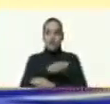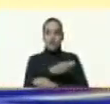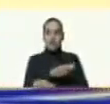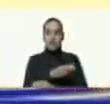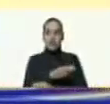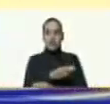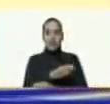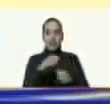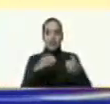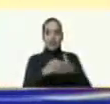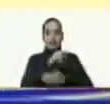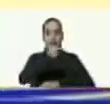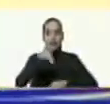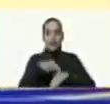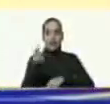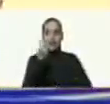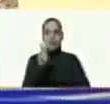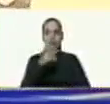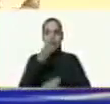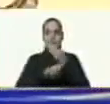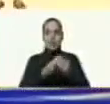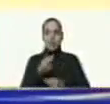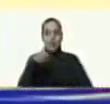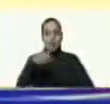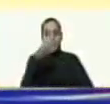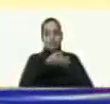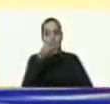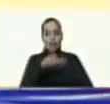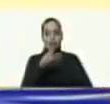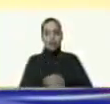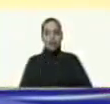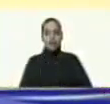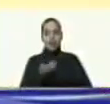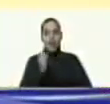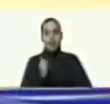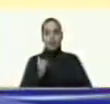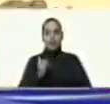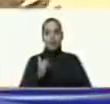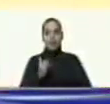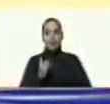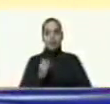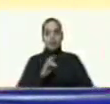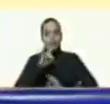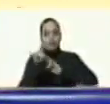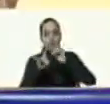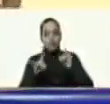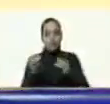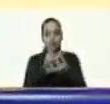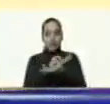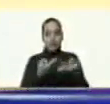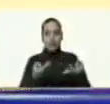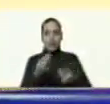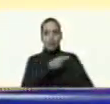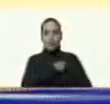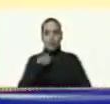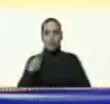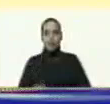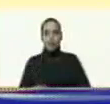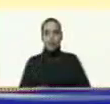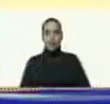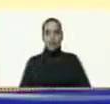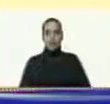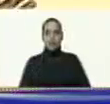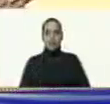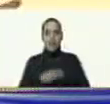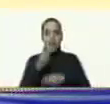de Venezuela, que han estado deleitándonos esta tarde y que estuvieron una gira exitosísima por China a propósito de